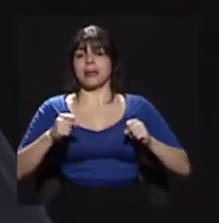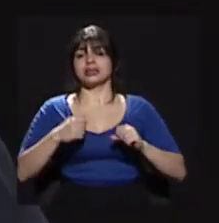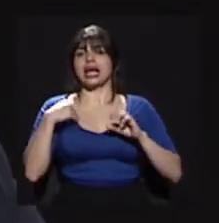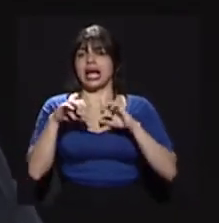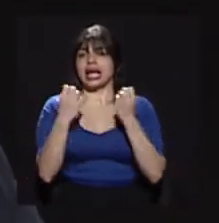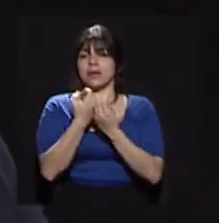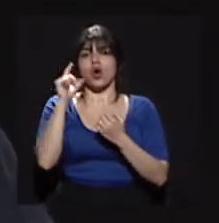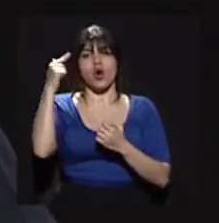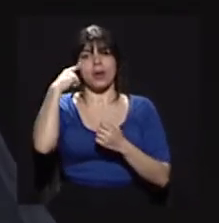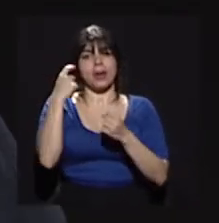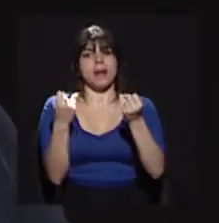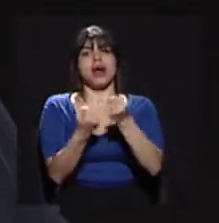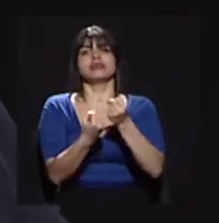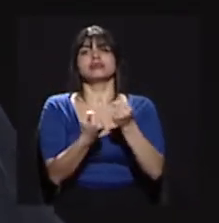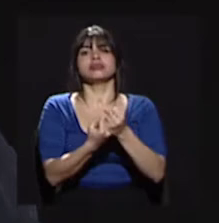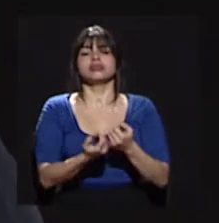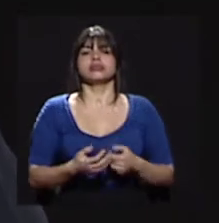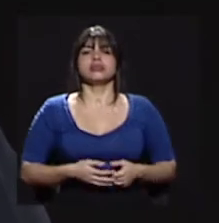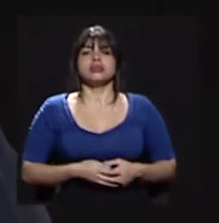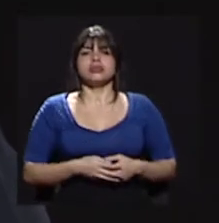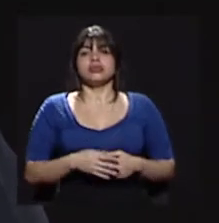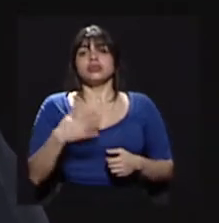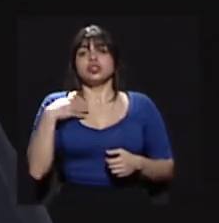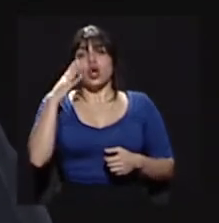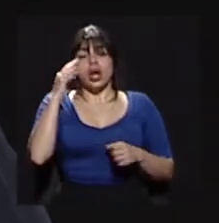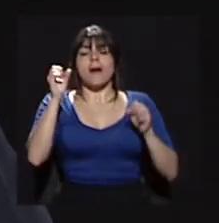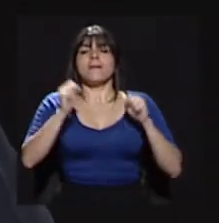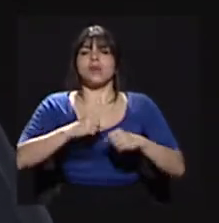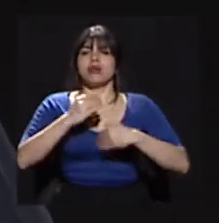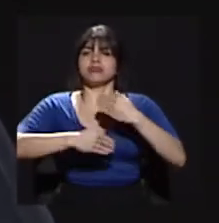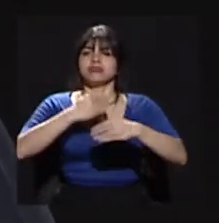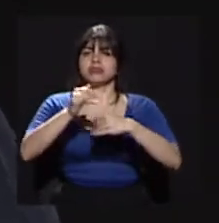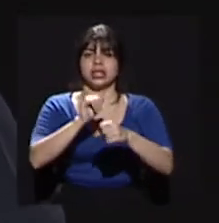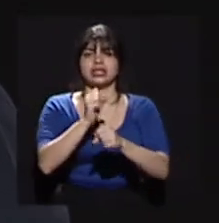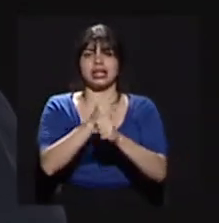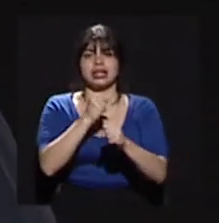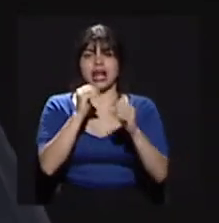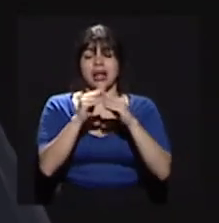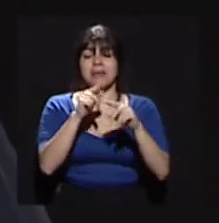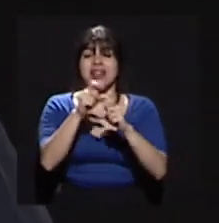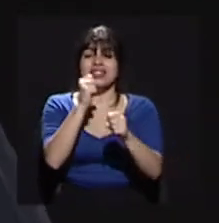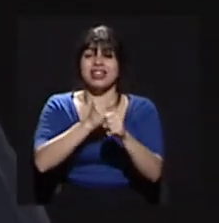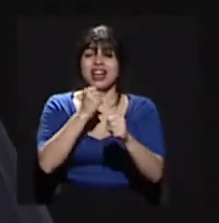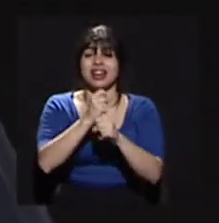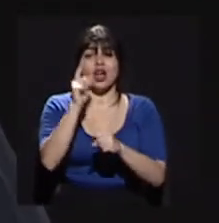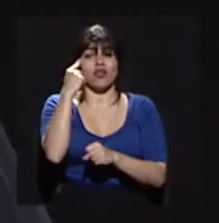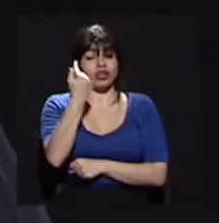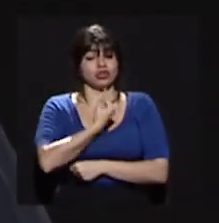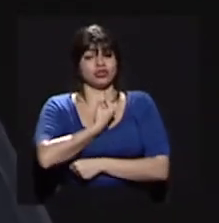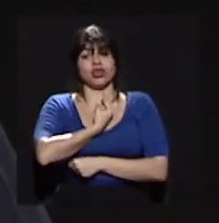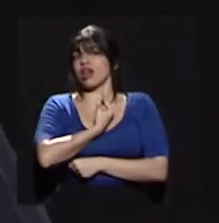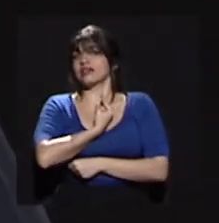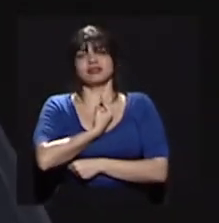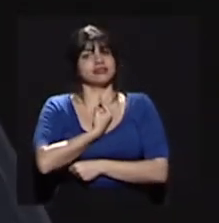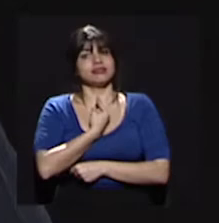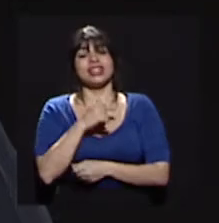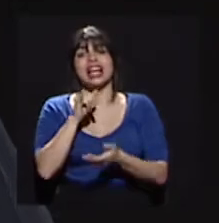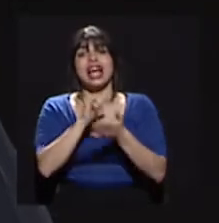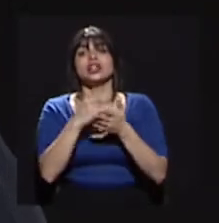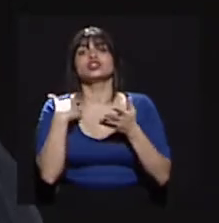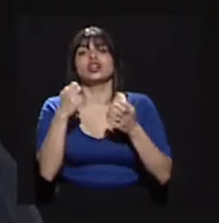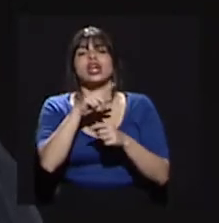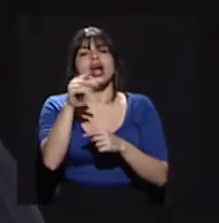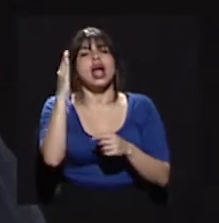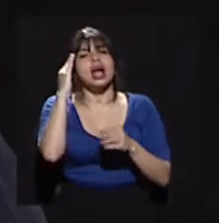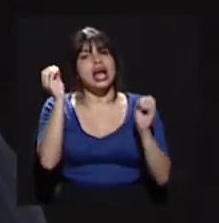equipo de gobierno para respaldarlo creo que que se puede sacar la tarea pero es una tarea que nos saca el gobierno sola y en esto yo quiero que